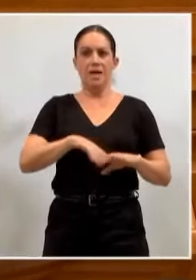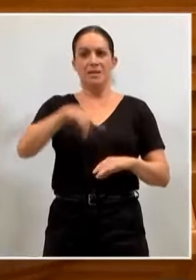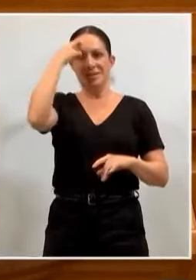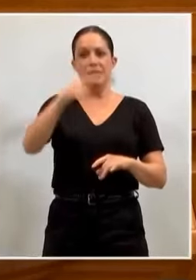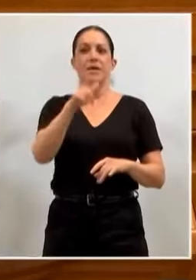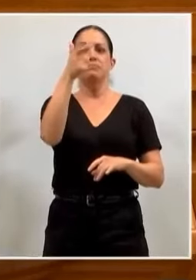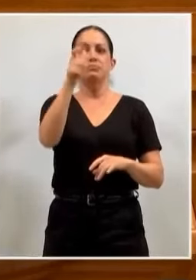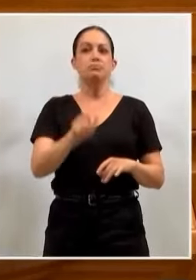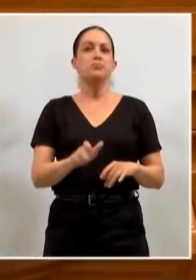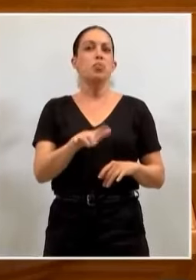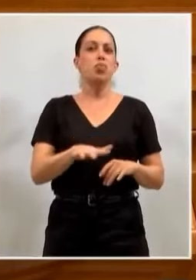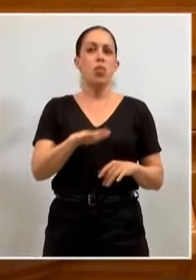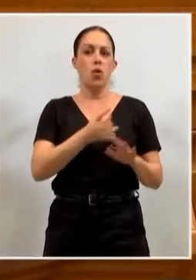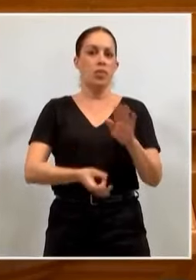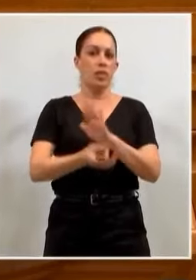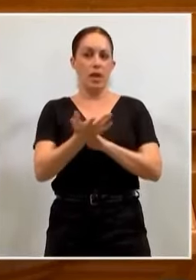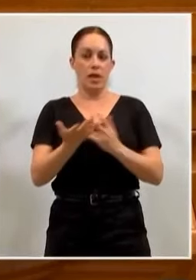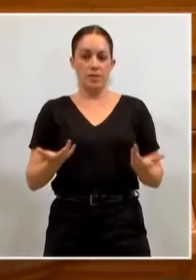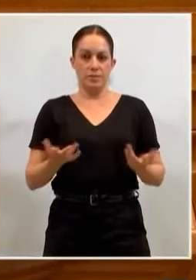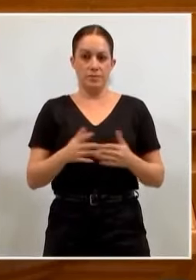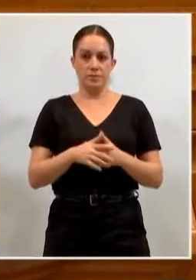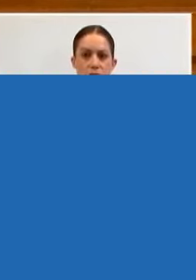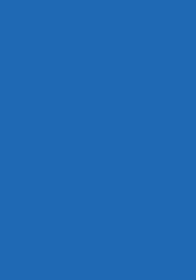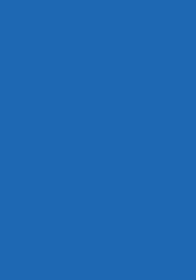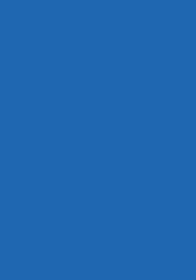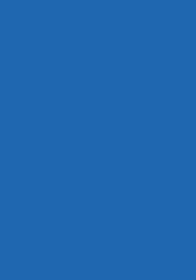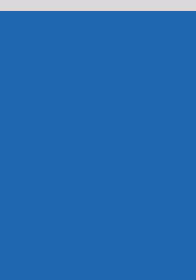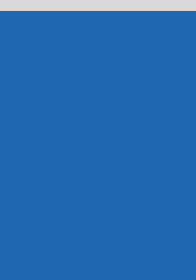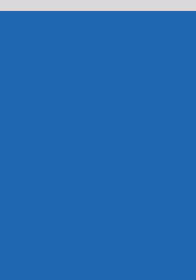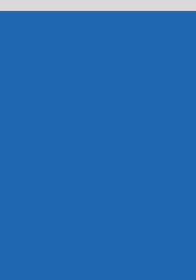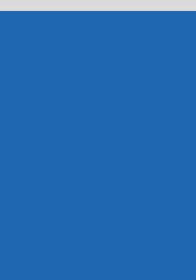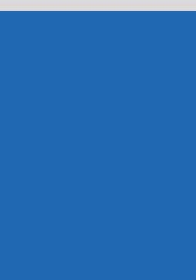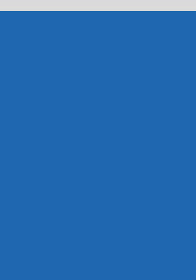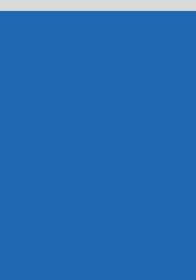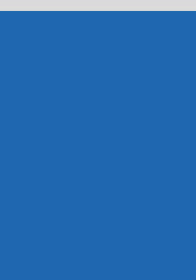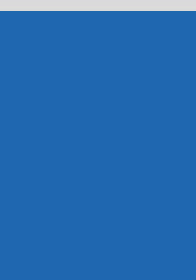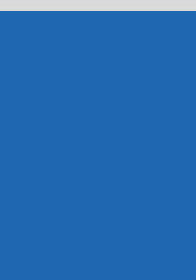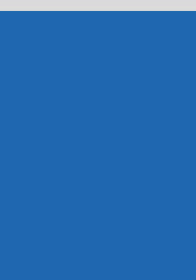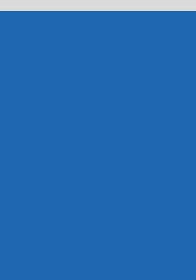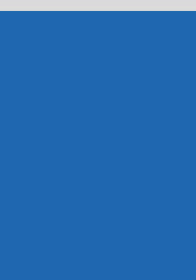temas y los conceptos y que no se ve. Un poco de pedagogía. Yo me voy a empeñar, desde luego.